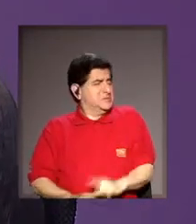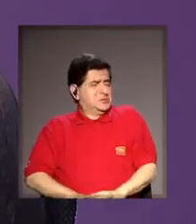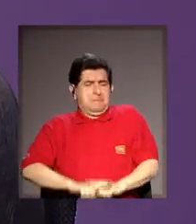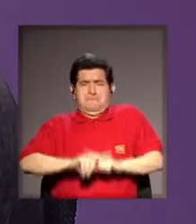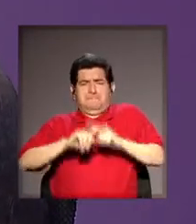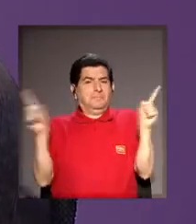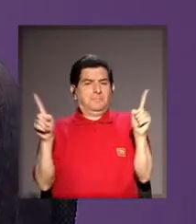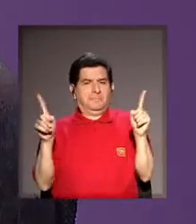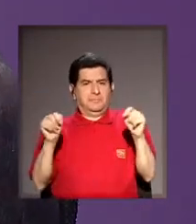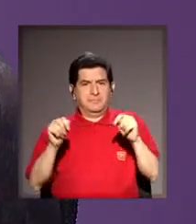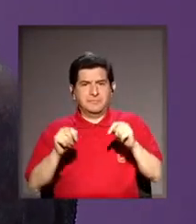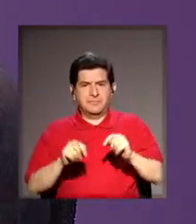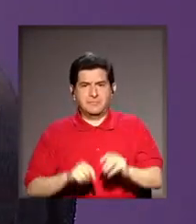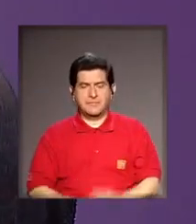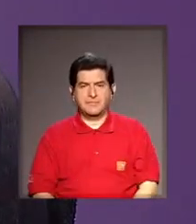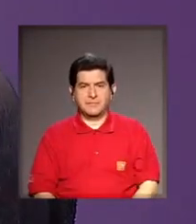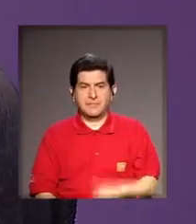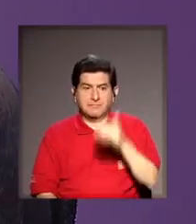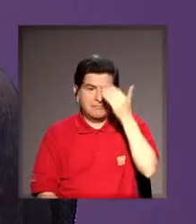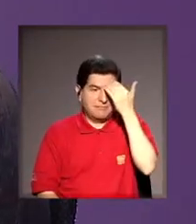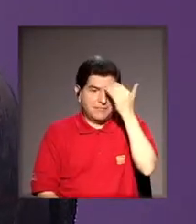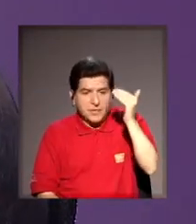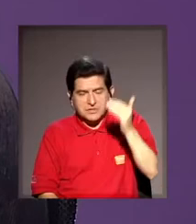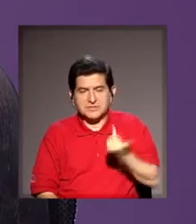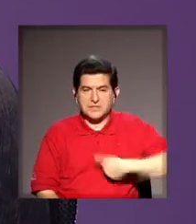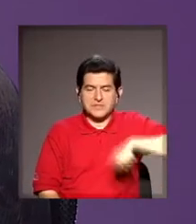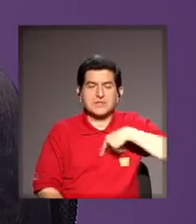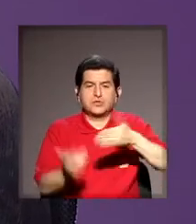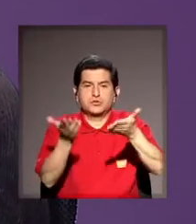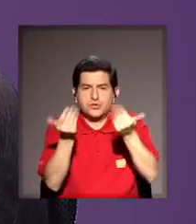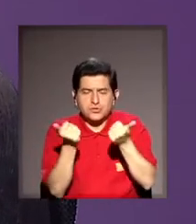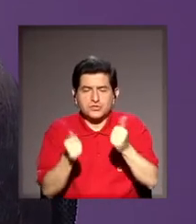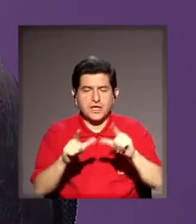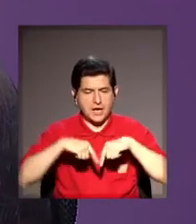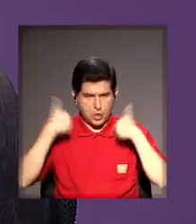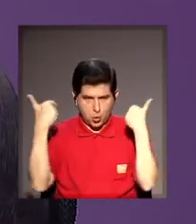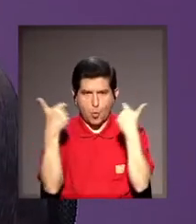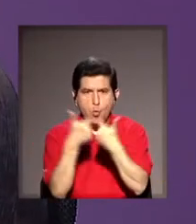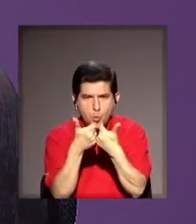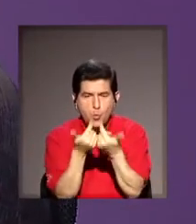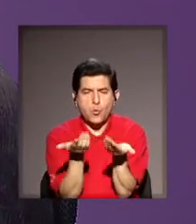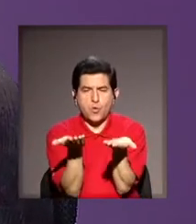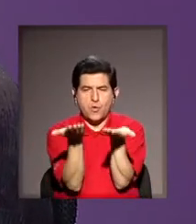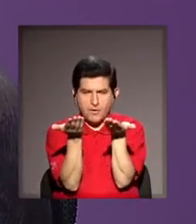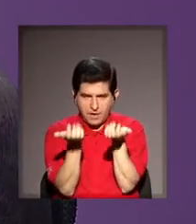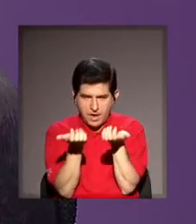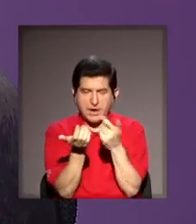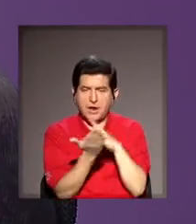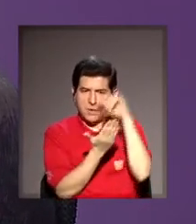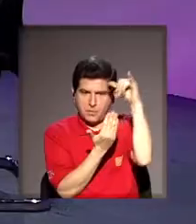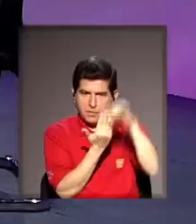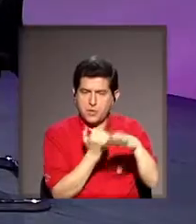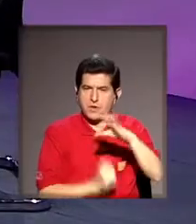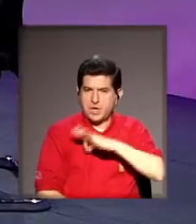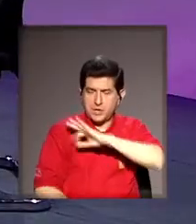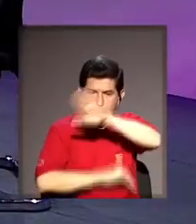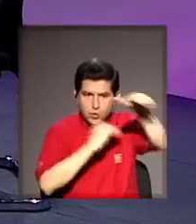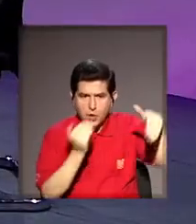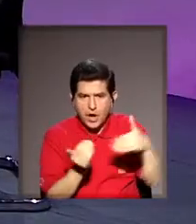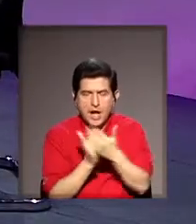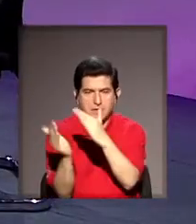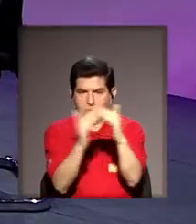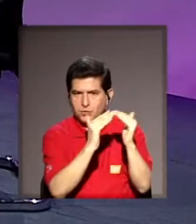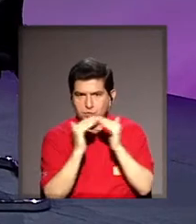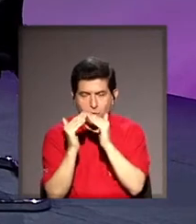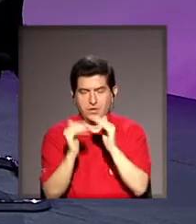entonces no sé si queremos como colectiva buscar proyectos que beneficien a todas estas